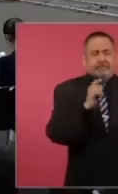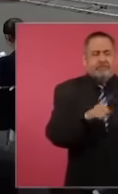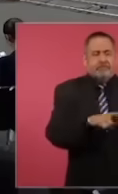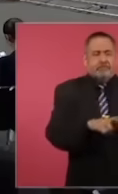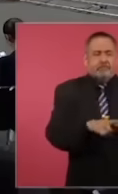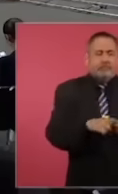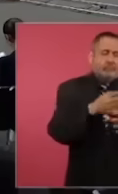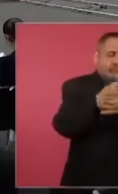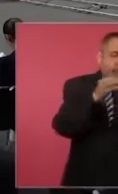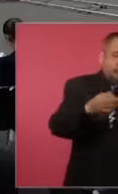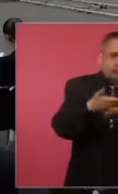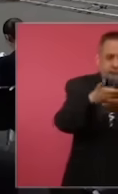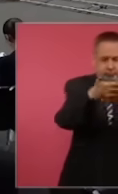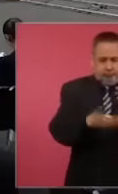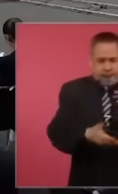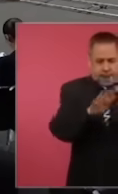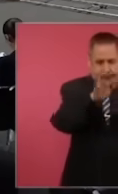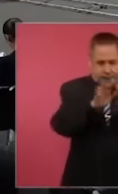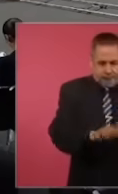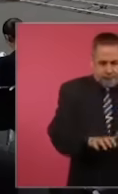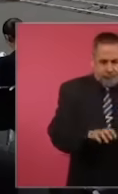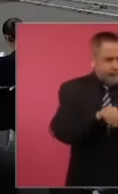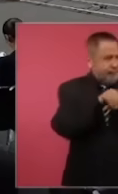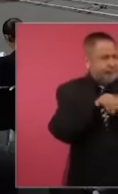dan a conocer un desplegado.